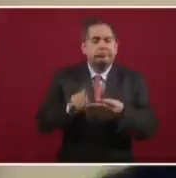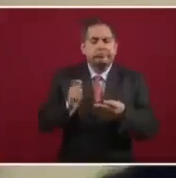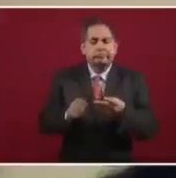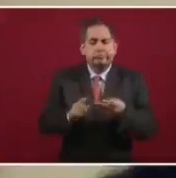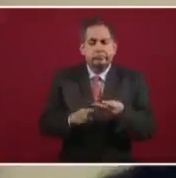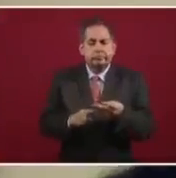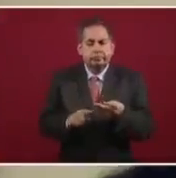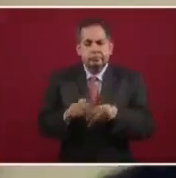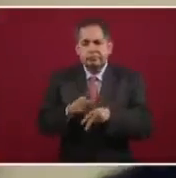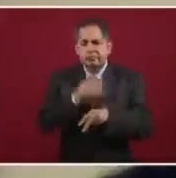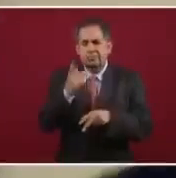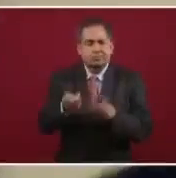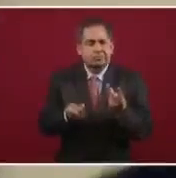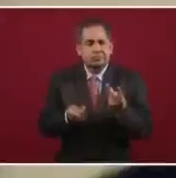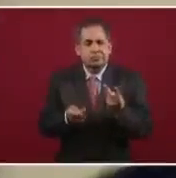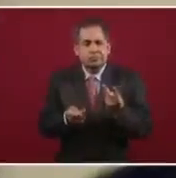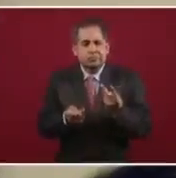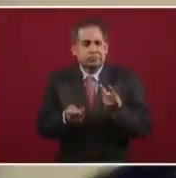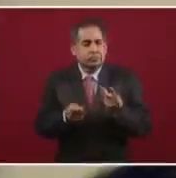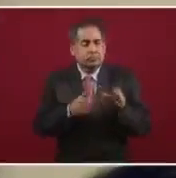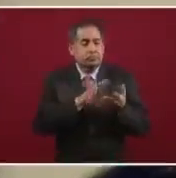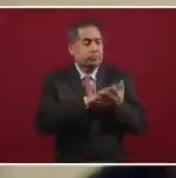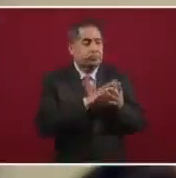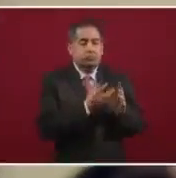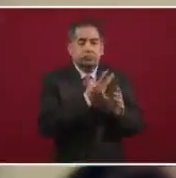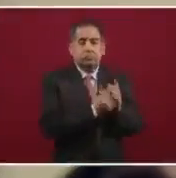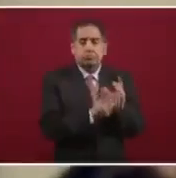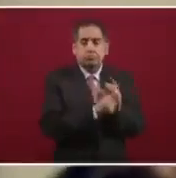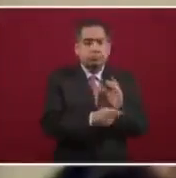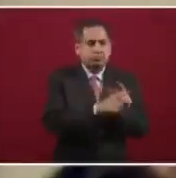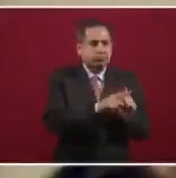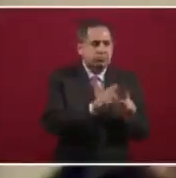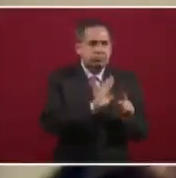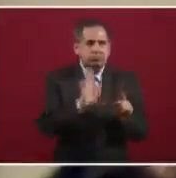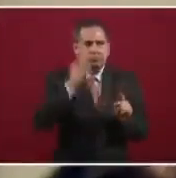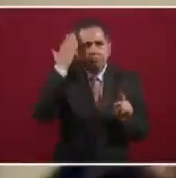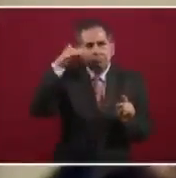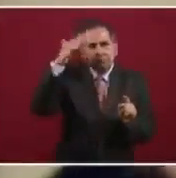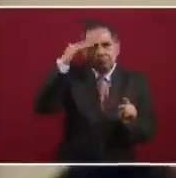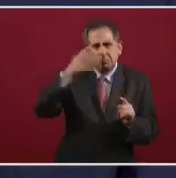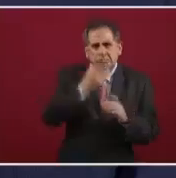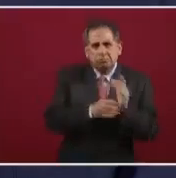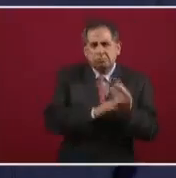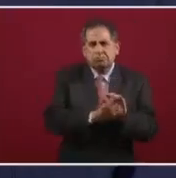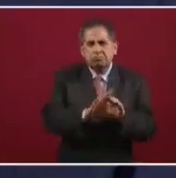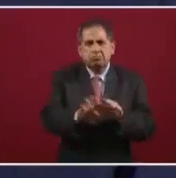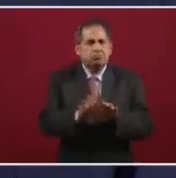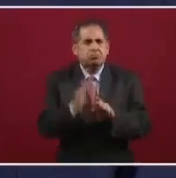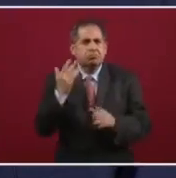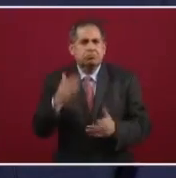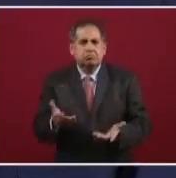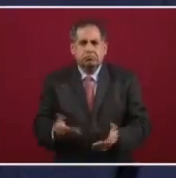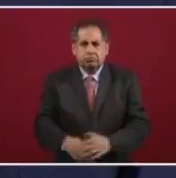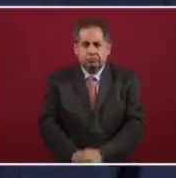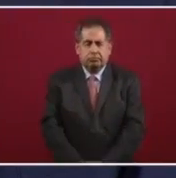es, ¿por qué escaparon los reos como si supieran lo que iba a suceder? Gracias. Bueno,